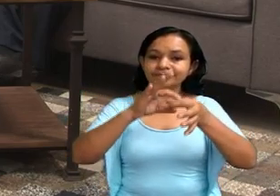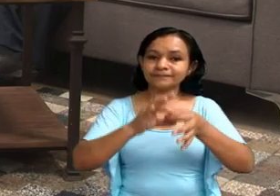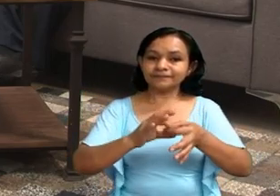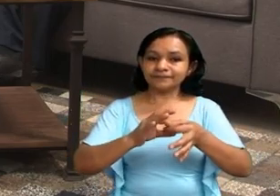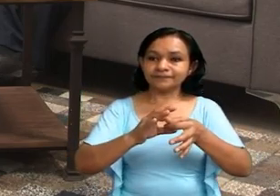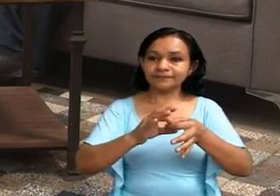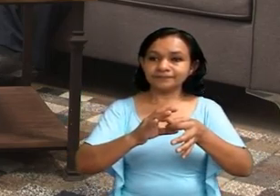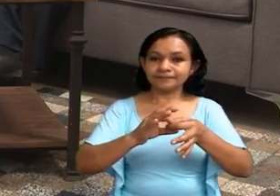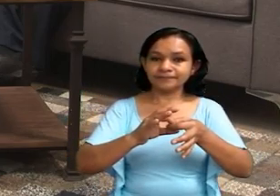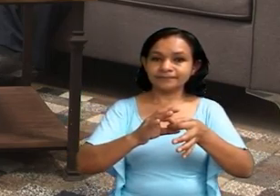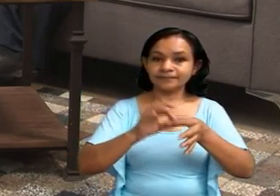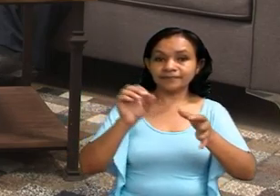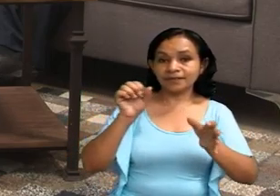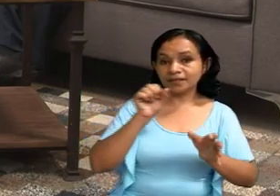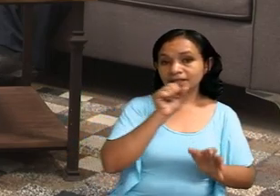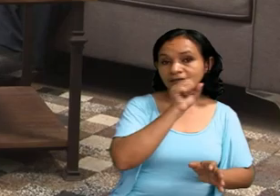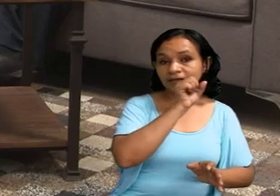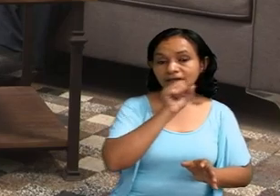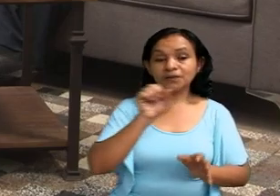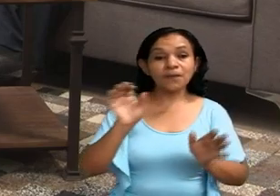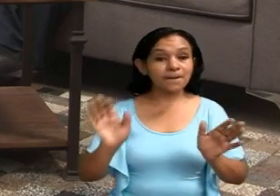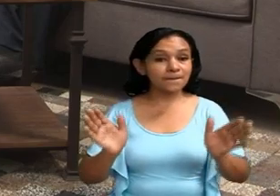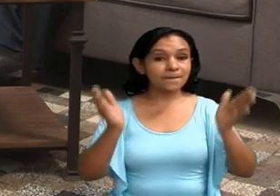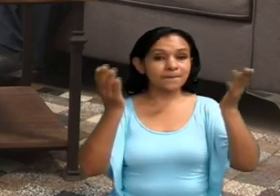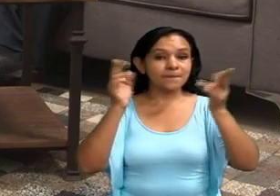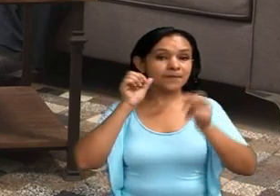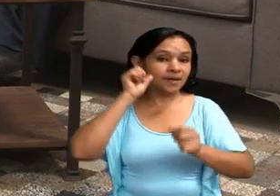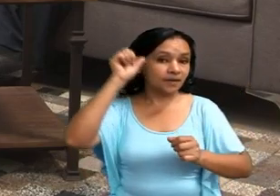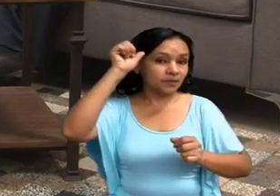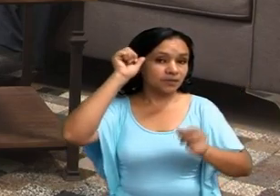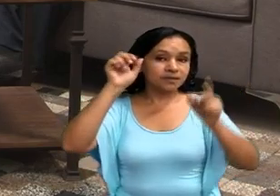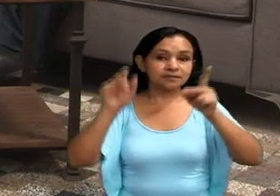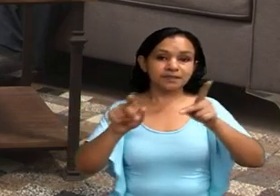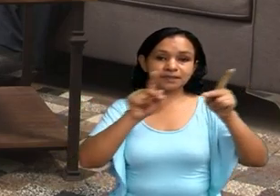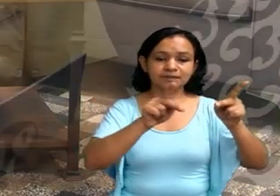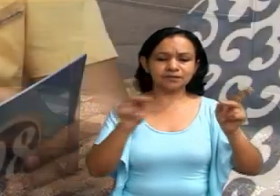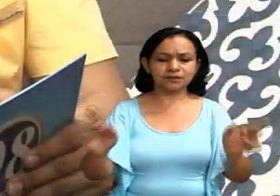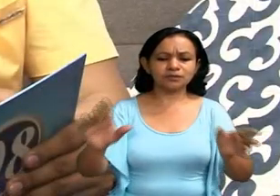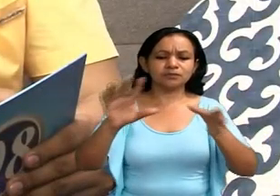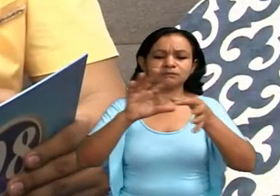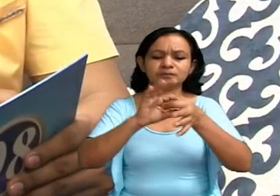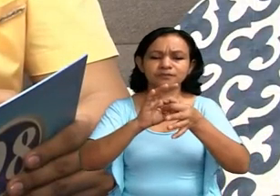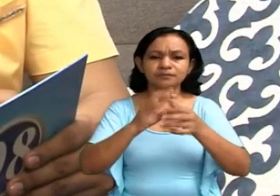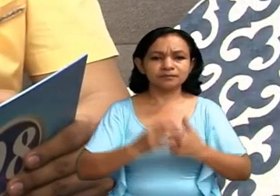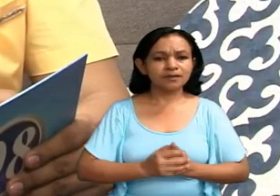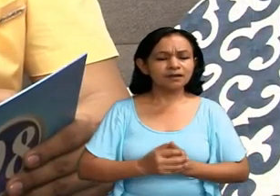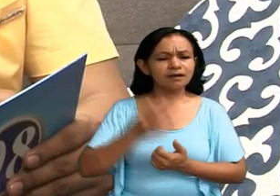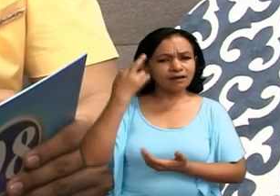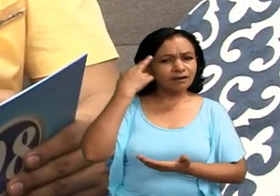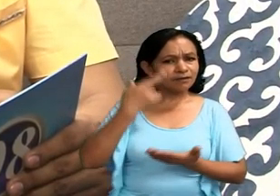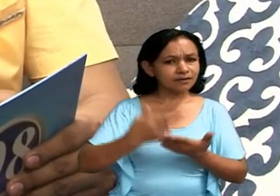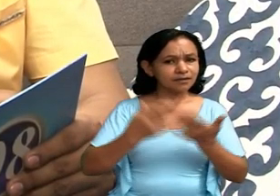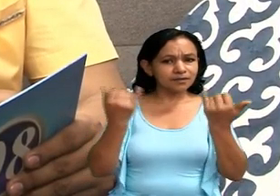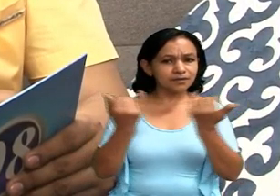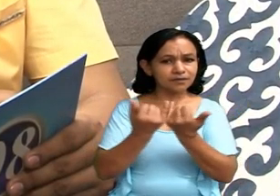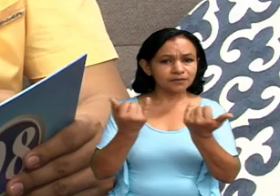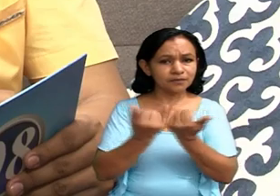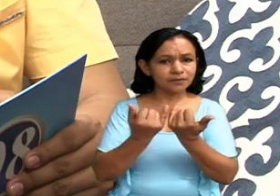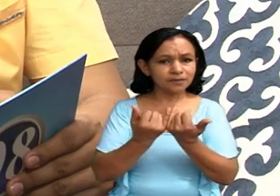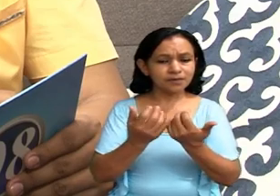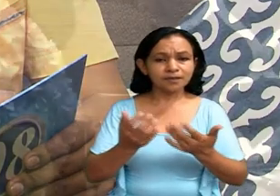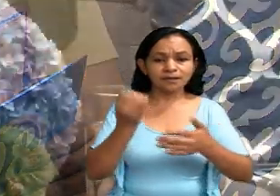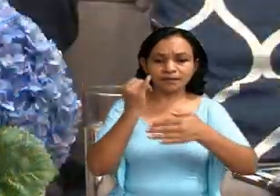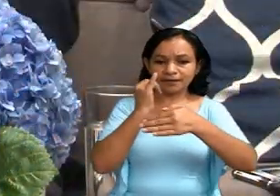los coros ya de mayores. Pues acordémonos que siempre también es muy común que no solamente